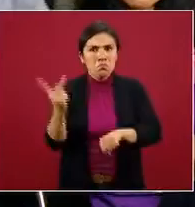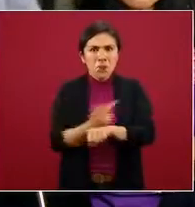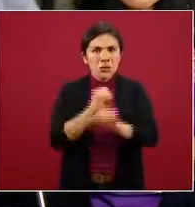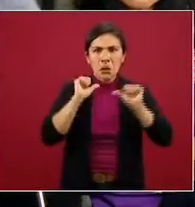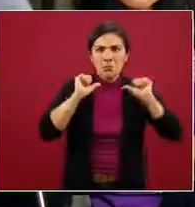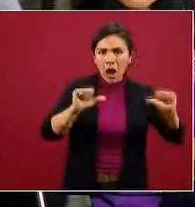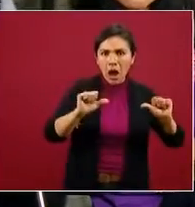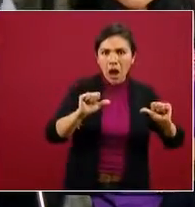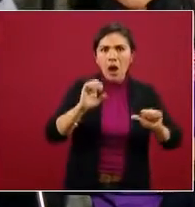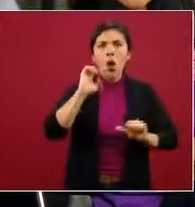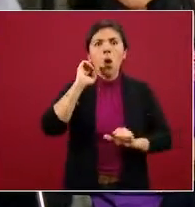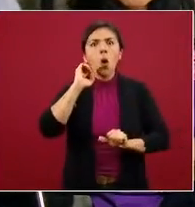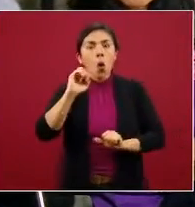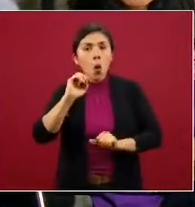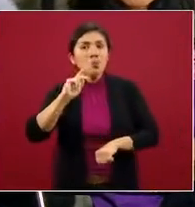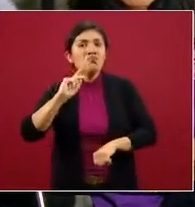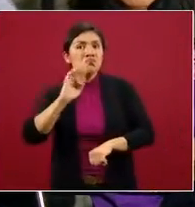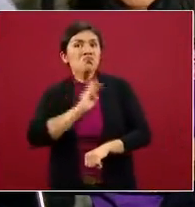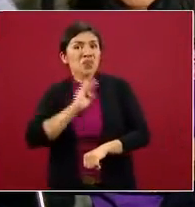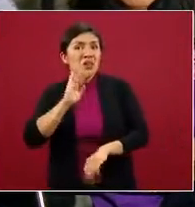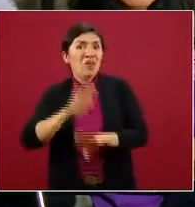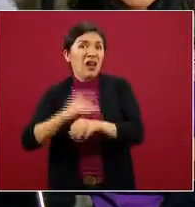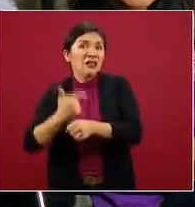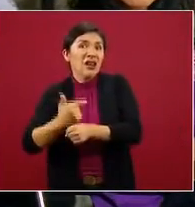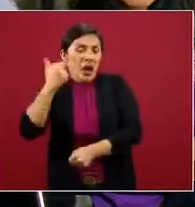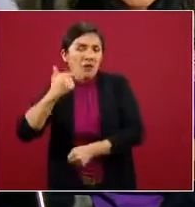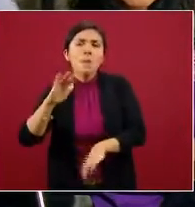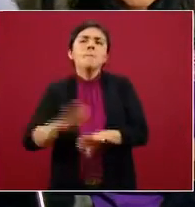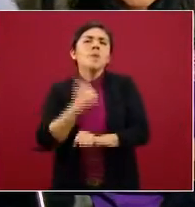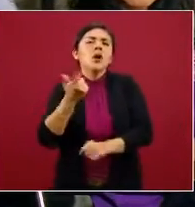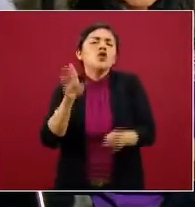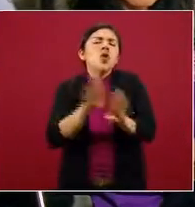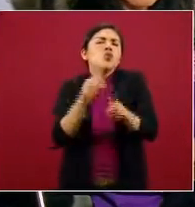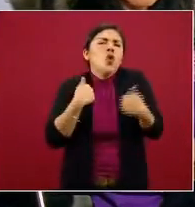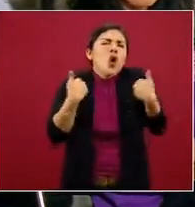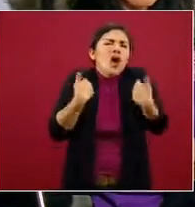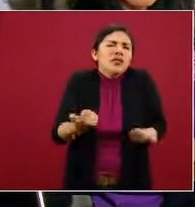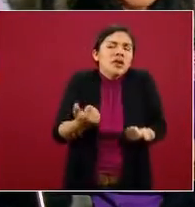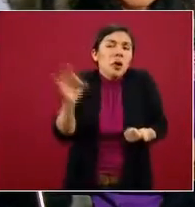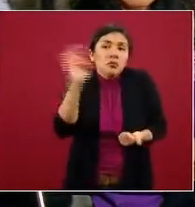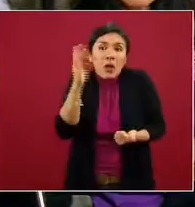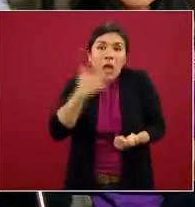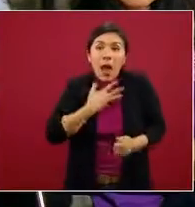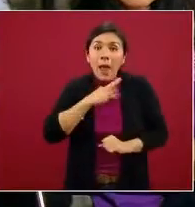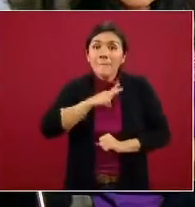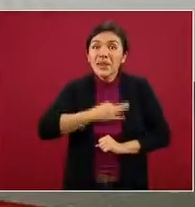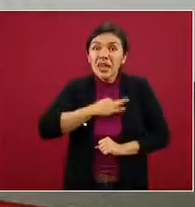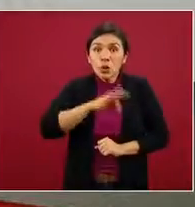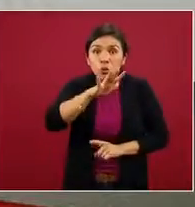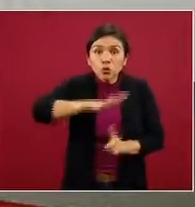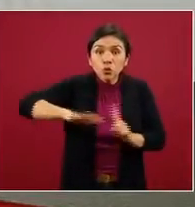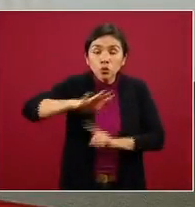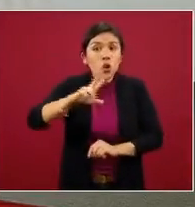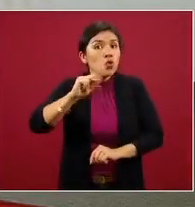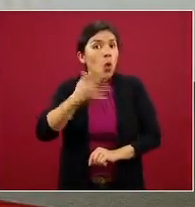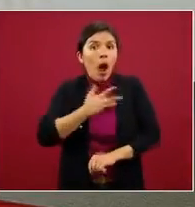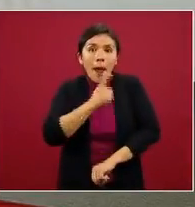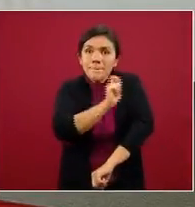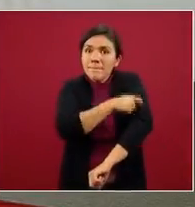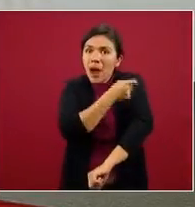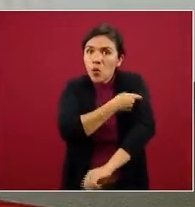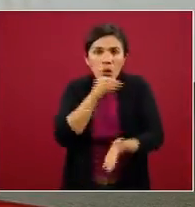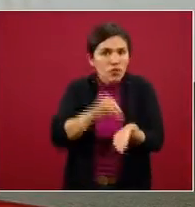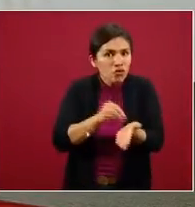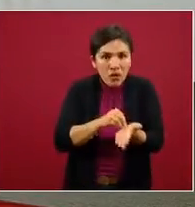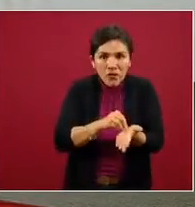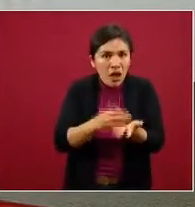epidemia, o, digo, porque no puedo entenderlo de otra manera, si está el virus latente, si no hay vacuna,